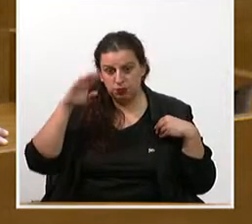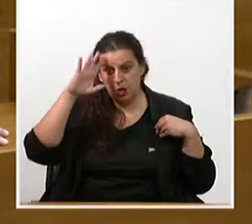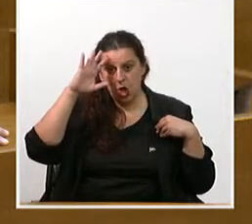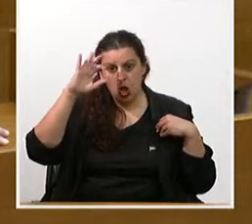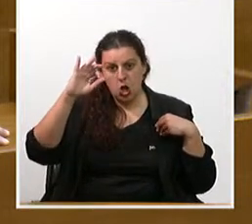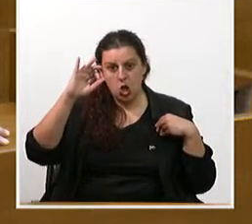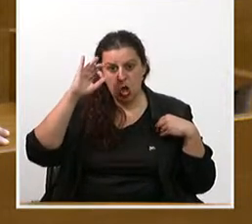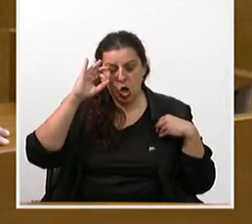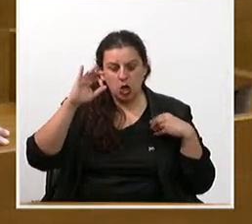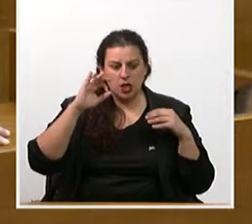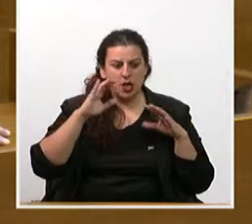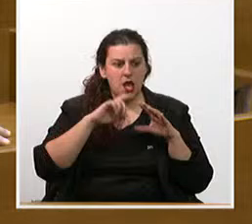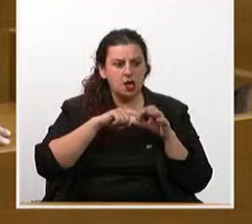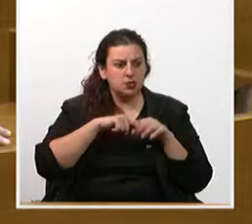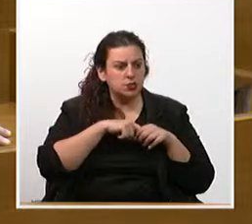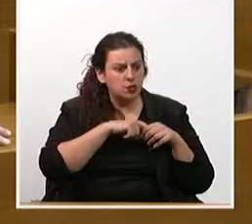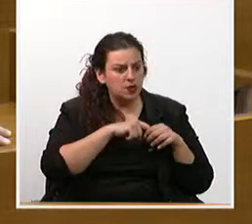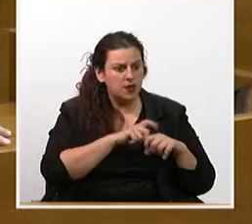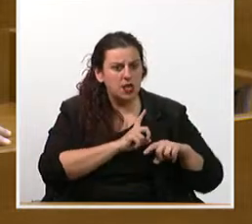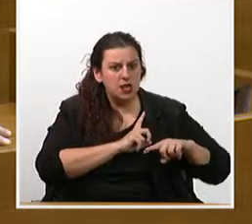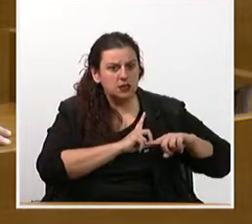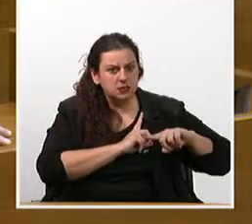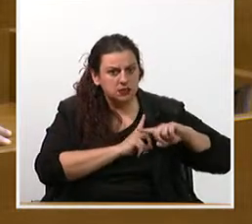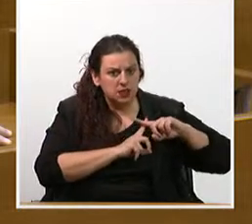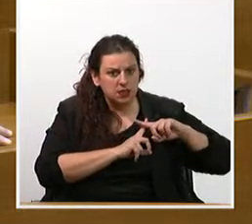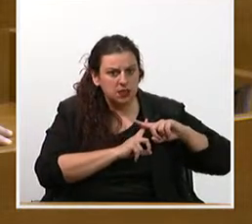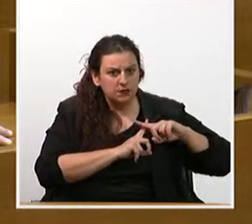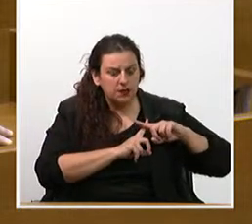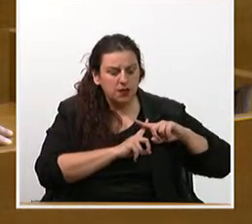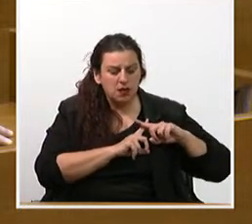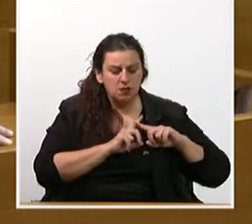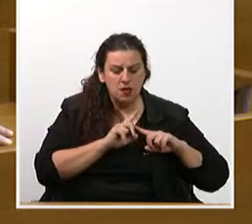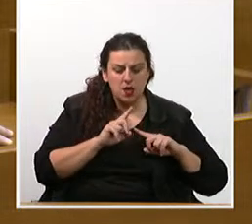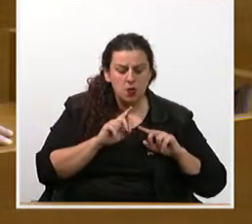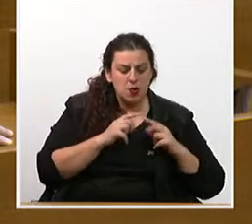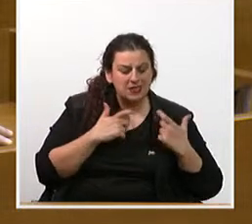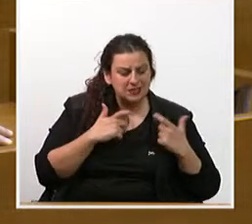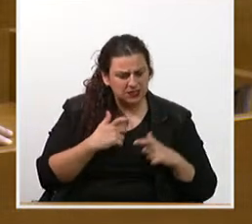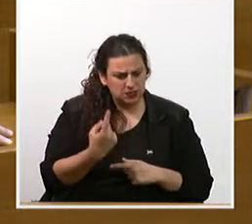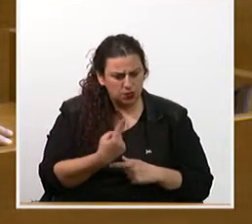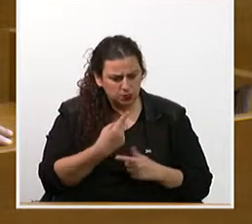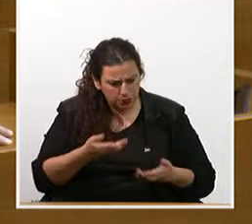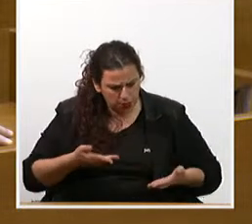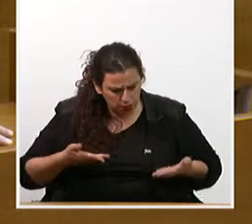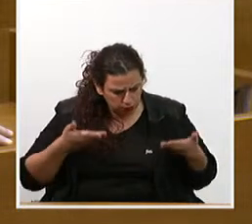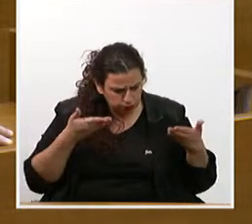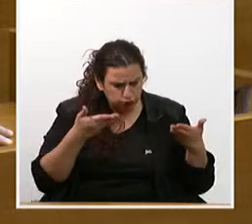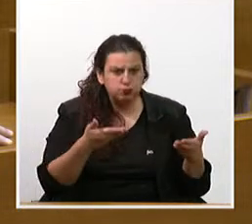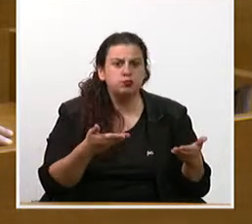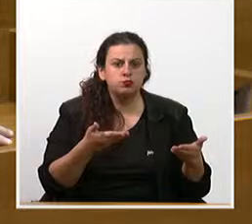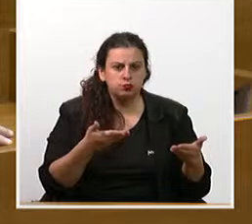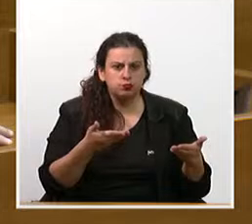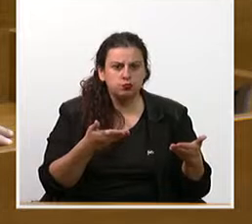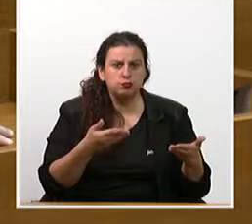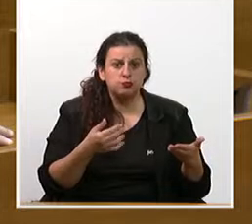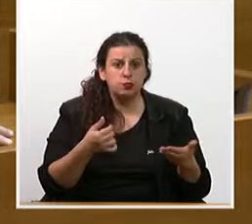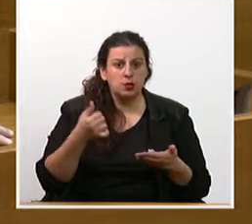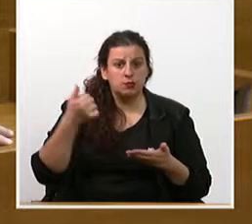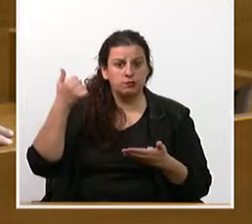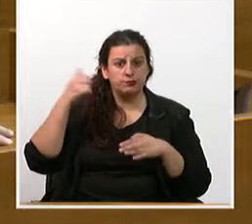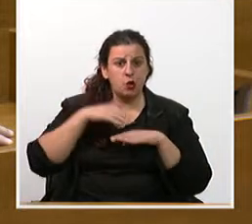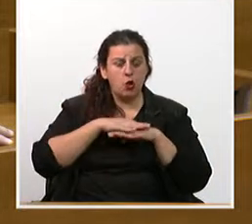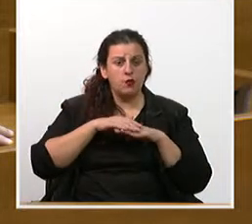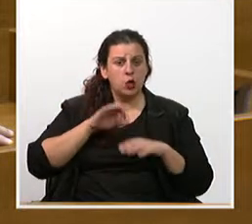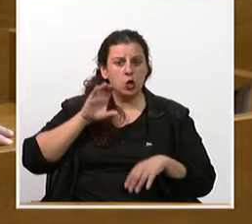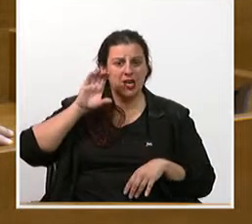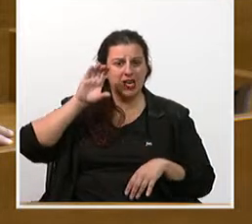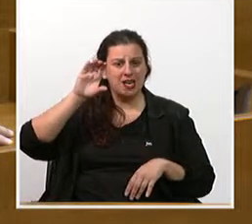de forma solidaria y sacrificada arrime el hombro con el sector primario y el gobierno de la